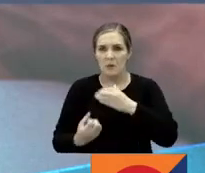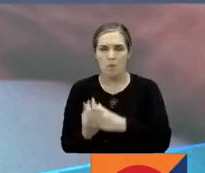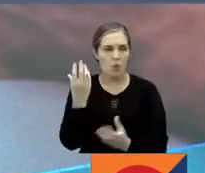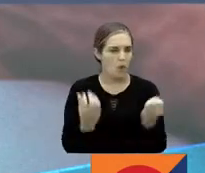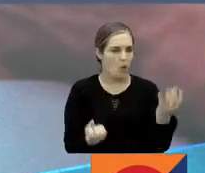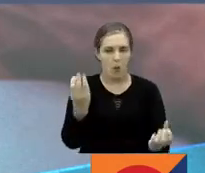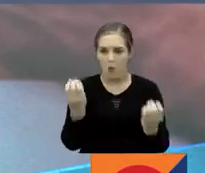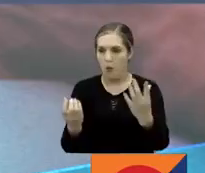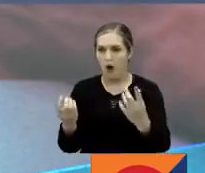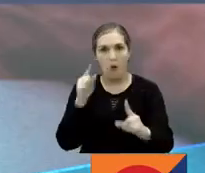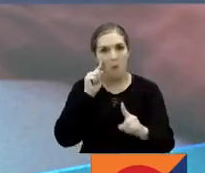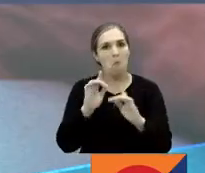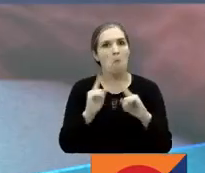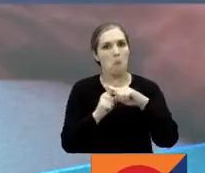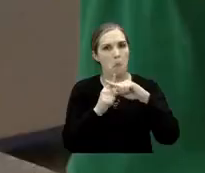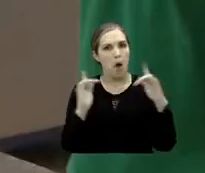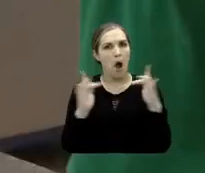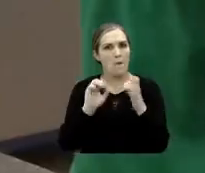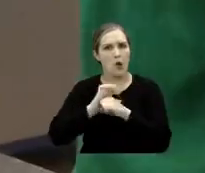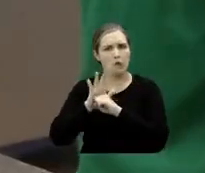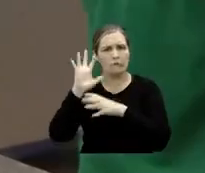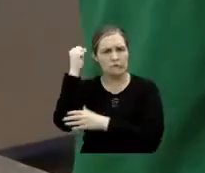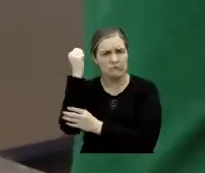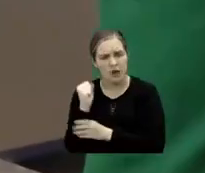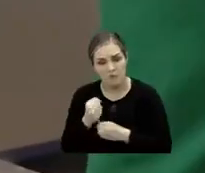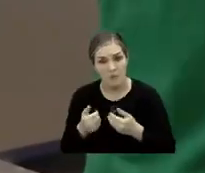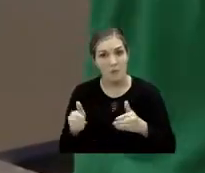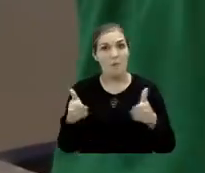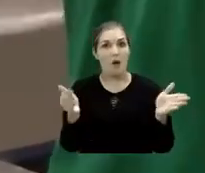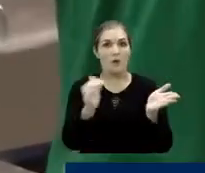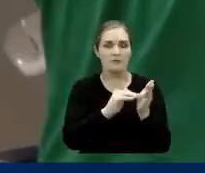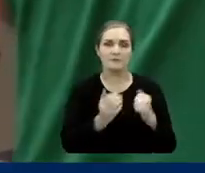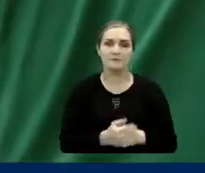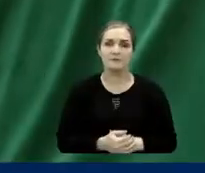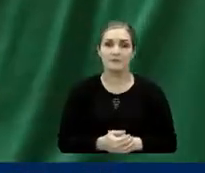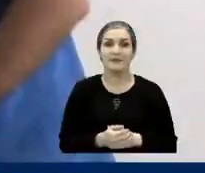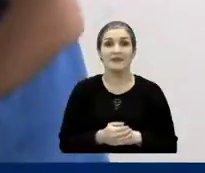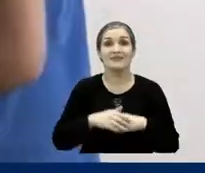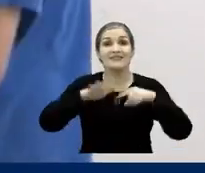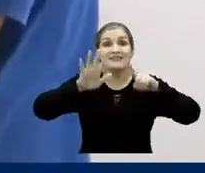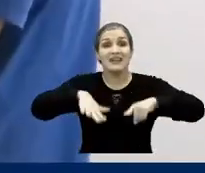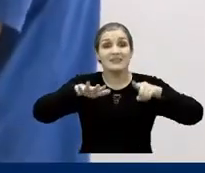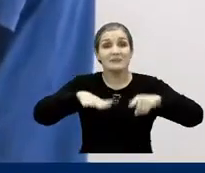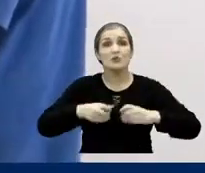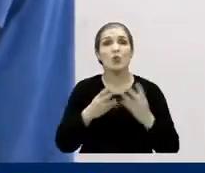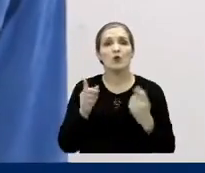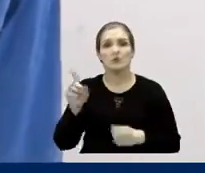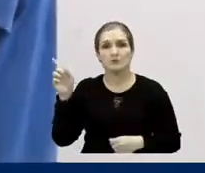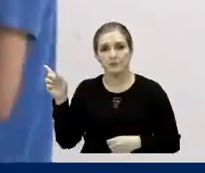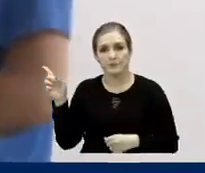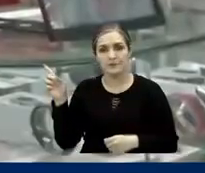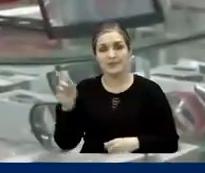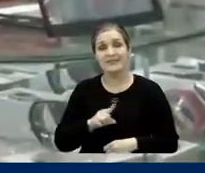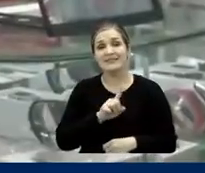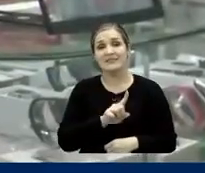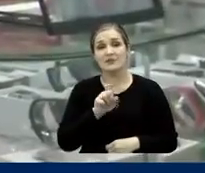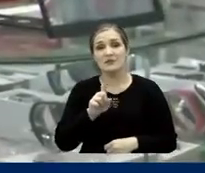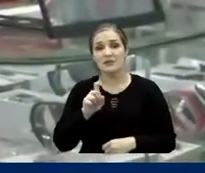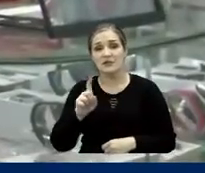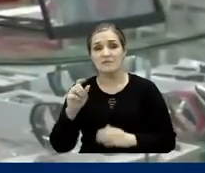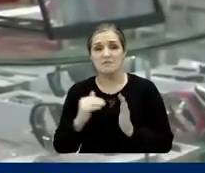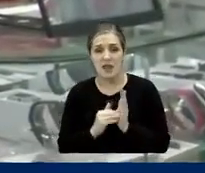reactivación económica en medio de la pandemia. En 6 meses, 166.338 colombianos crearon empresa,